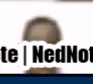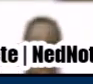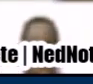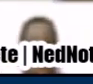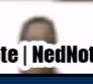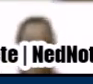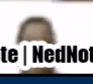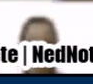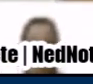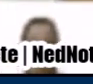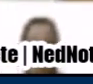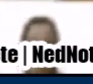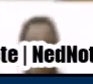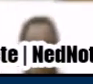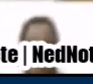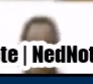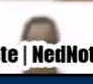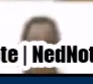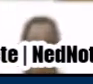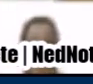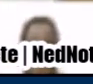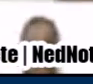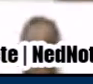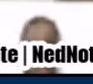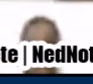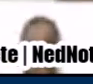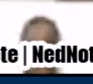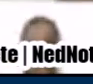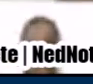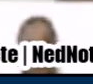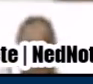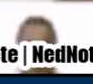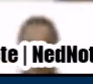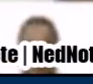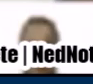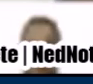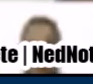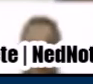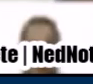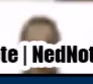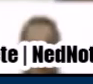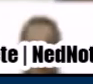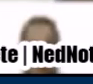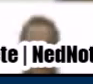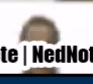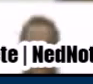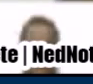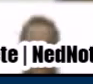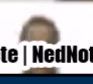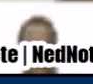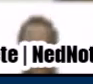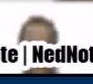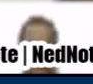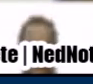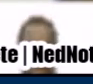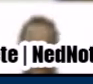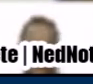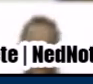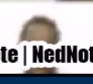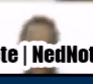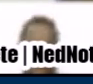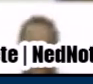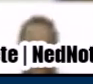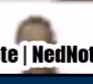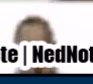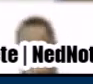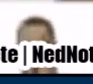por ejemplo, de Christopher Figueroa. Hemos presentado un plan país, logramos el respaldo, por ejemplo, de los Estados Unidos, para el levantamiento